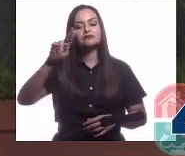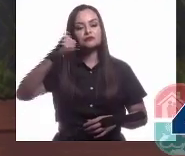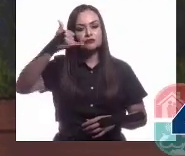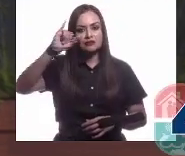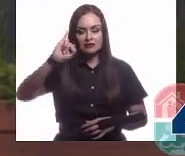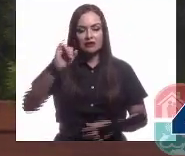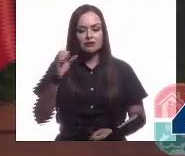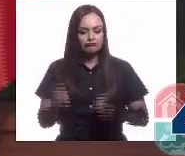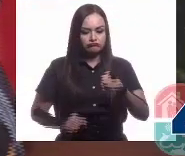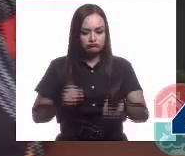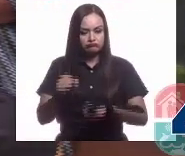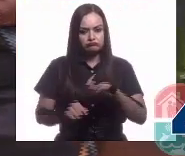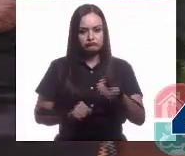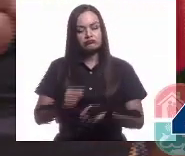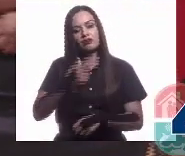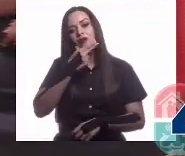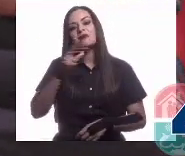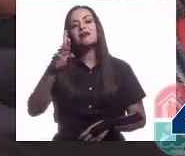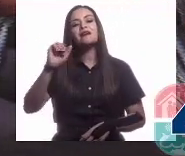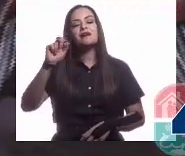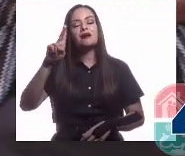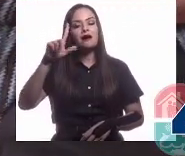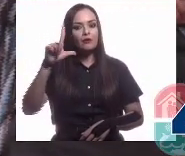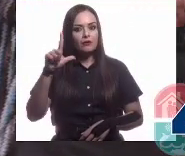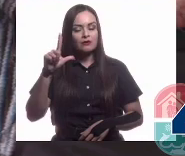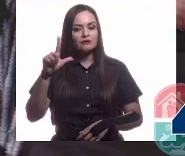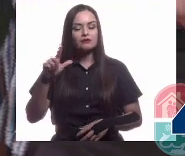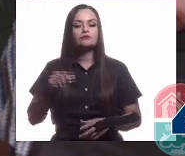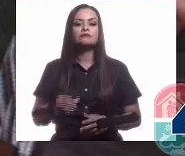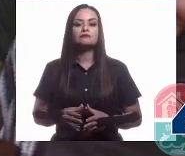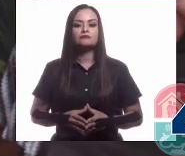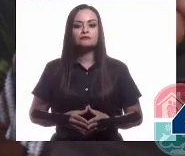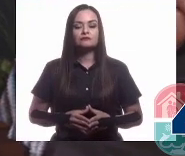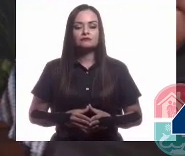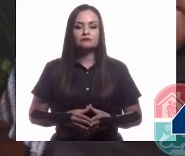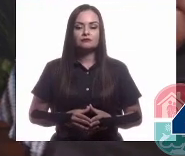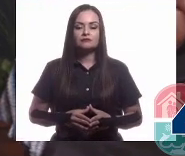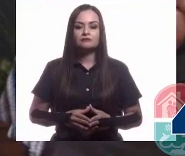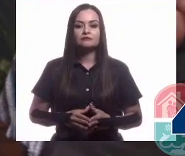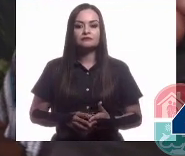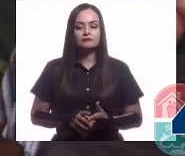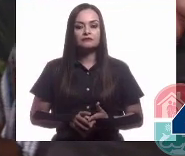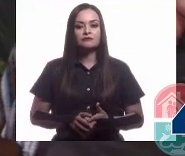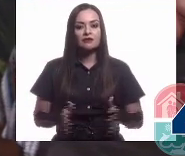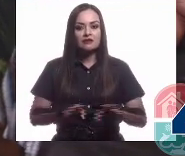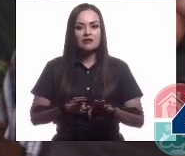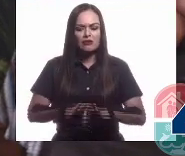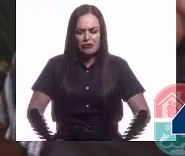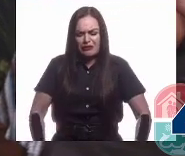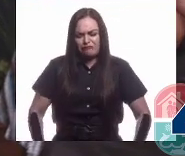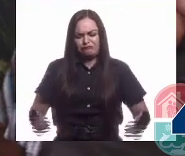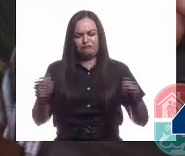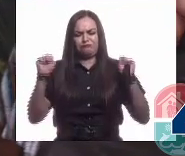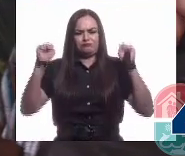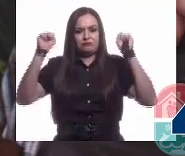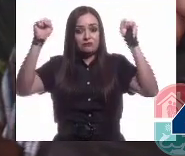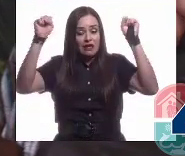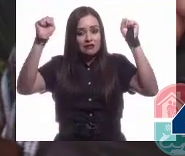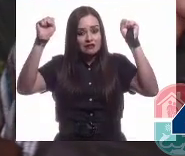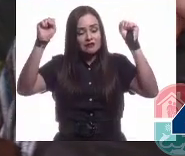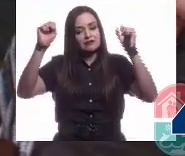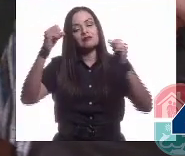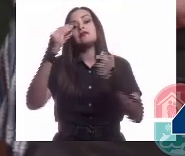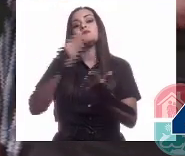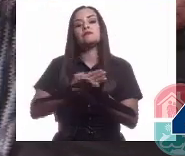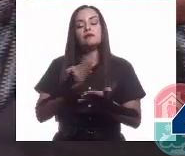ciclismo. Raúl Enrique Martínez, por primera vez un sudcaliforniano, obtiene una medalla en levantamiento de pesas, bronce.